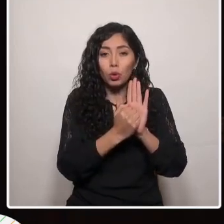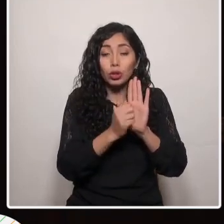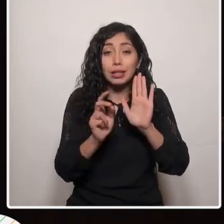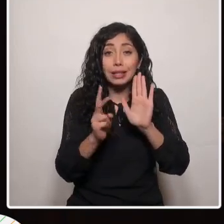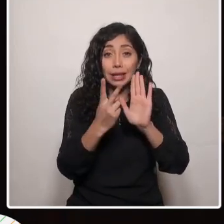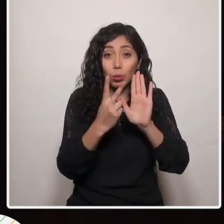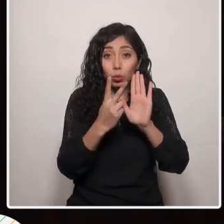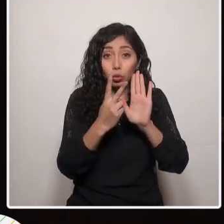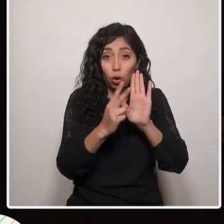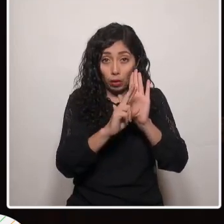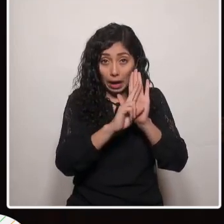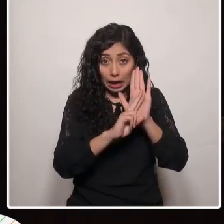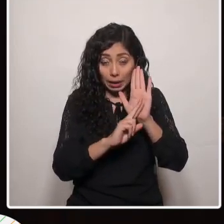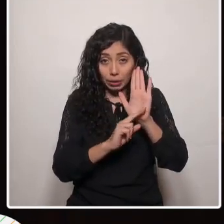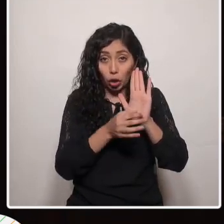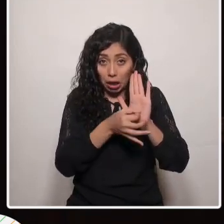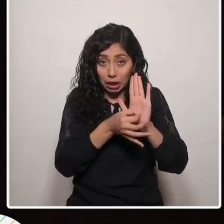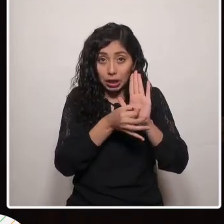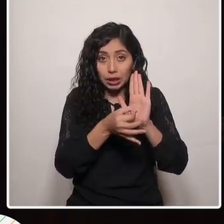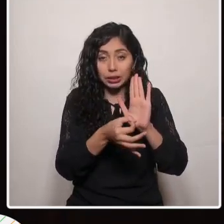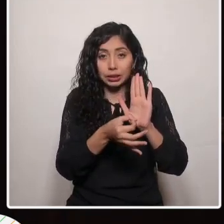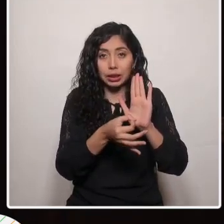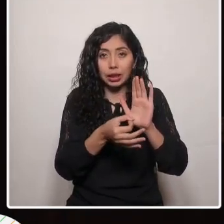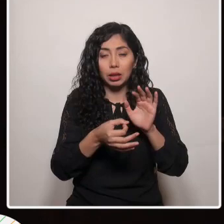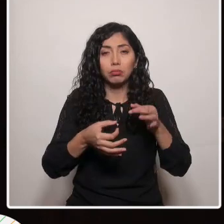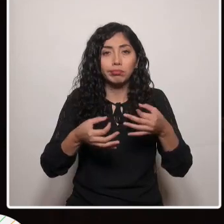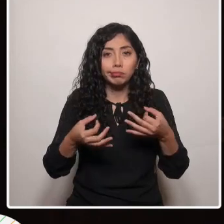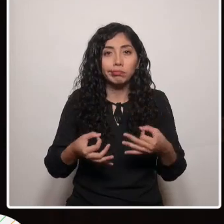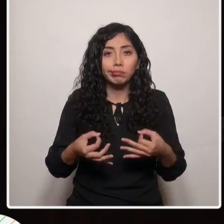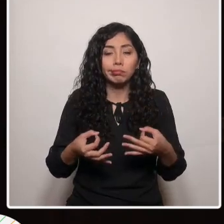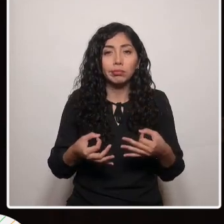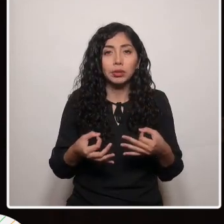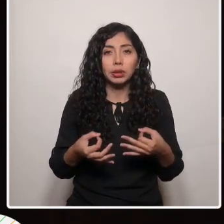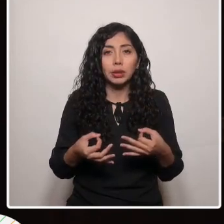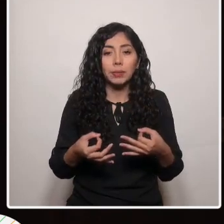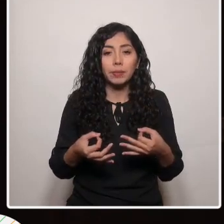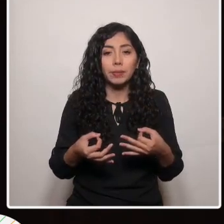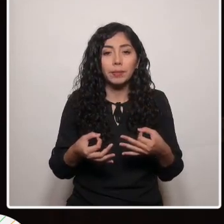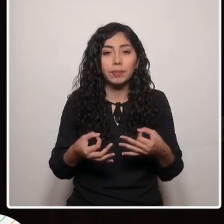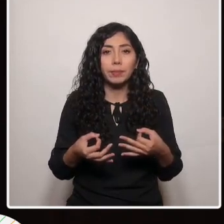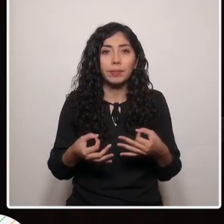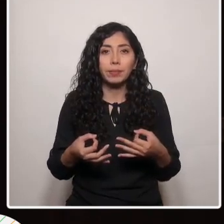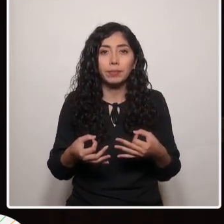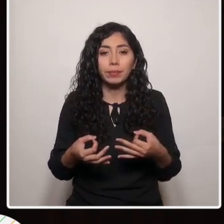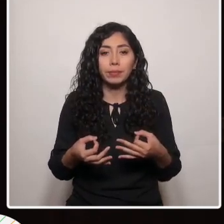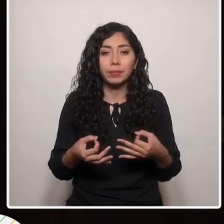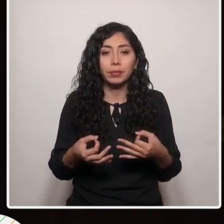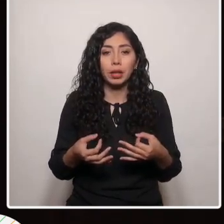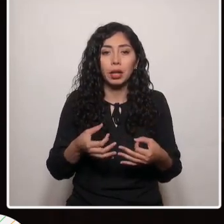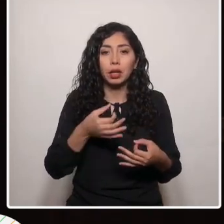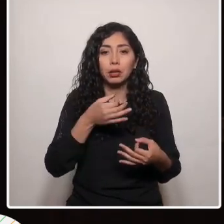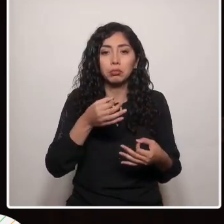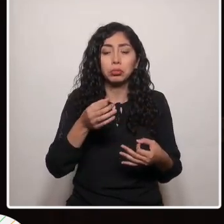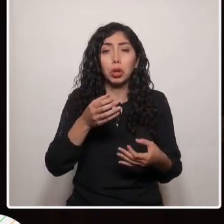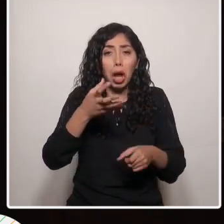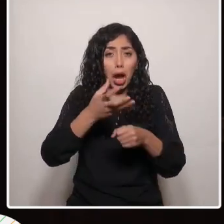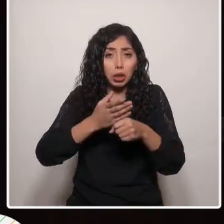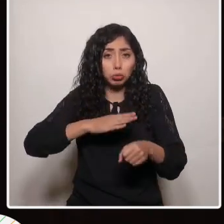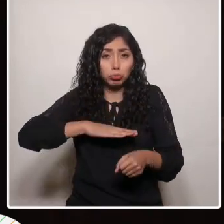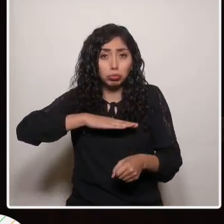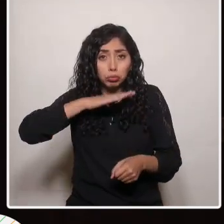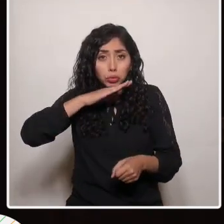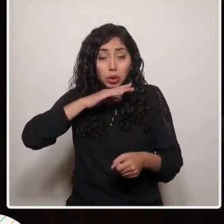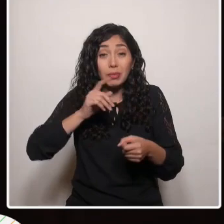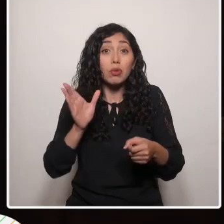2 del reglamento, que dice que efectivamente que si no hay suficientes inscripciones hay que hacer un